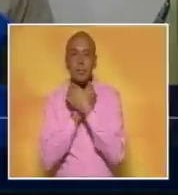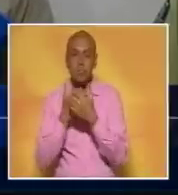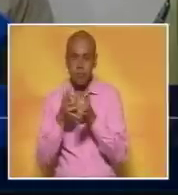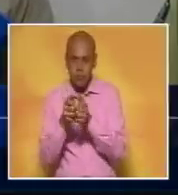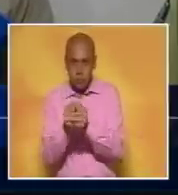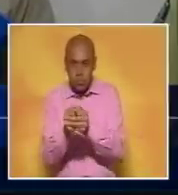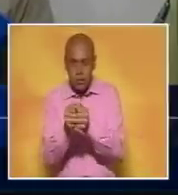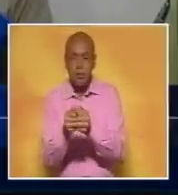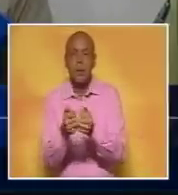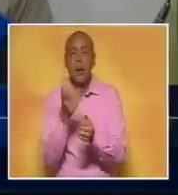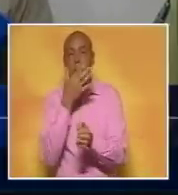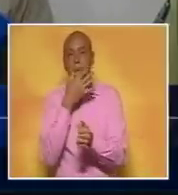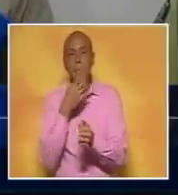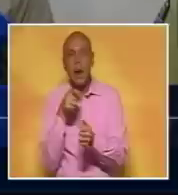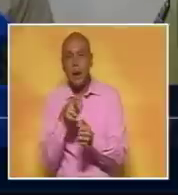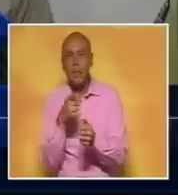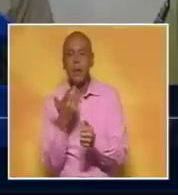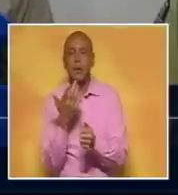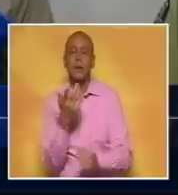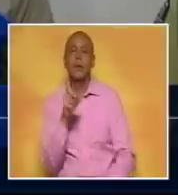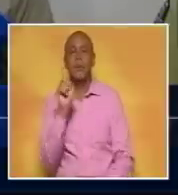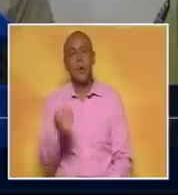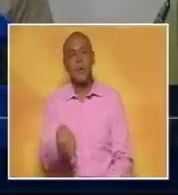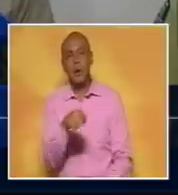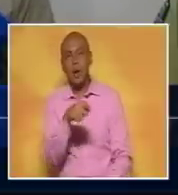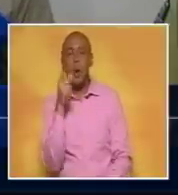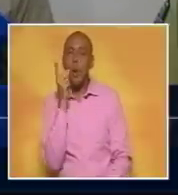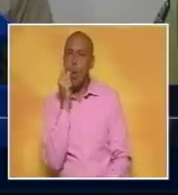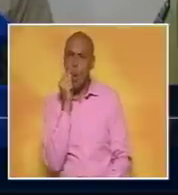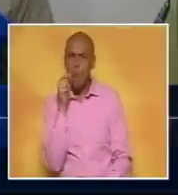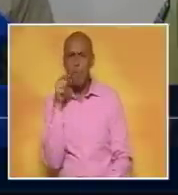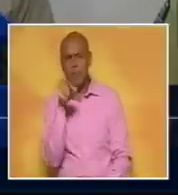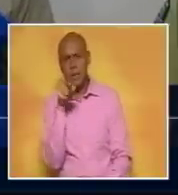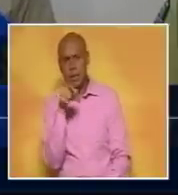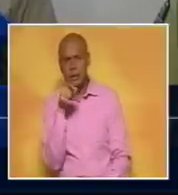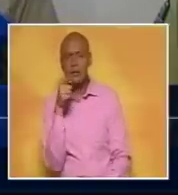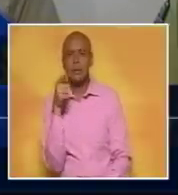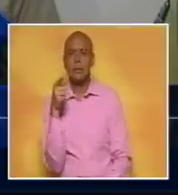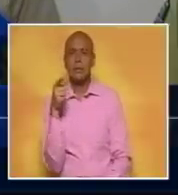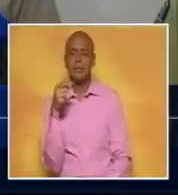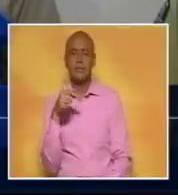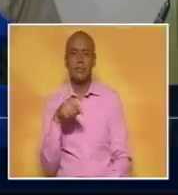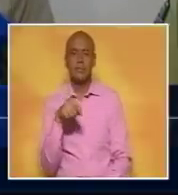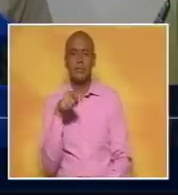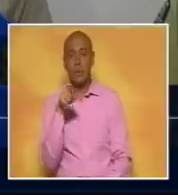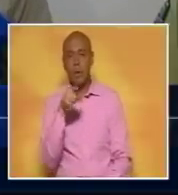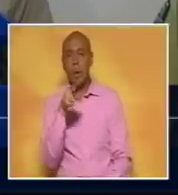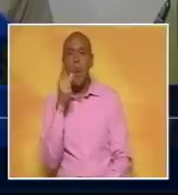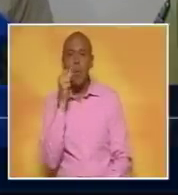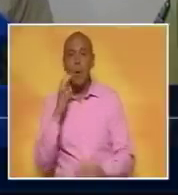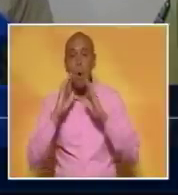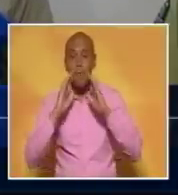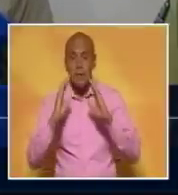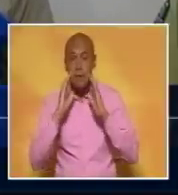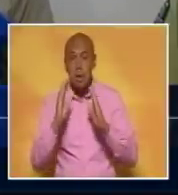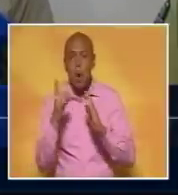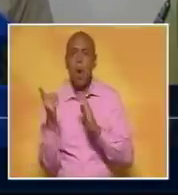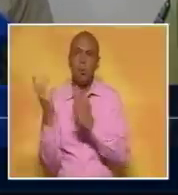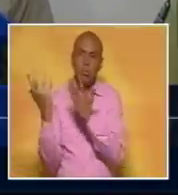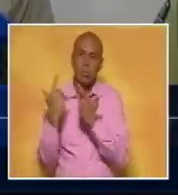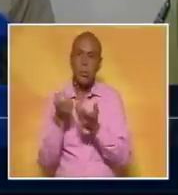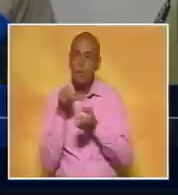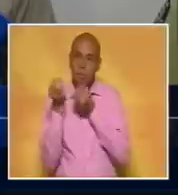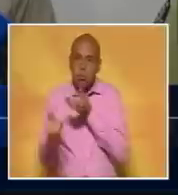está determinado, incluso la persona o este ciudadano, pues en su confesión, pues habló